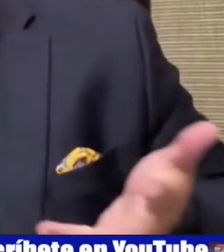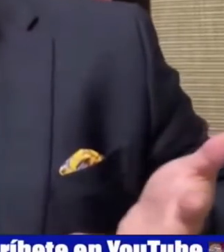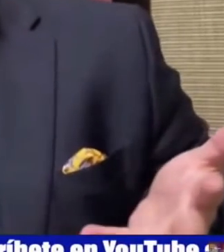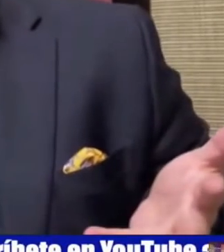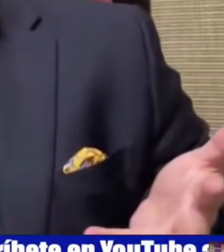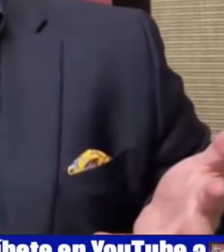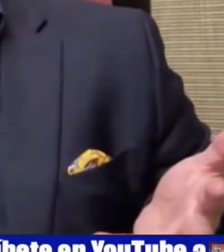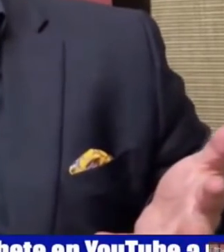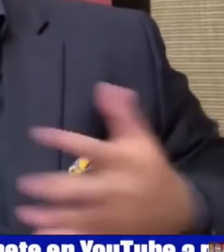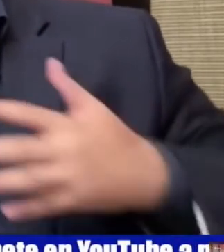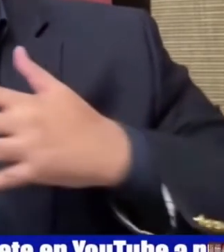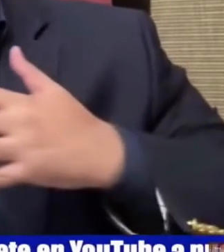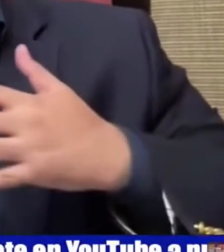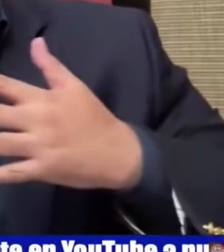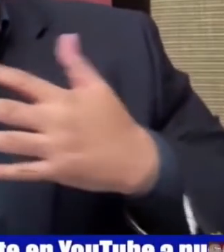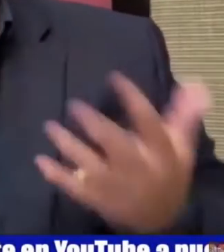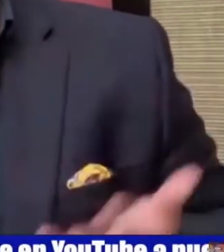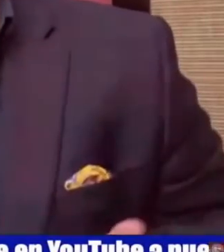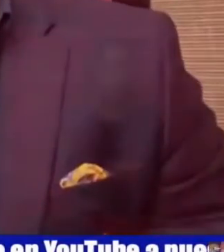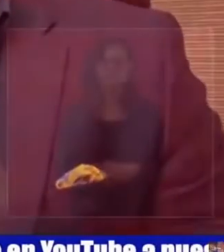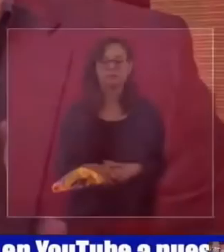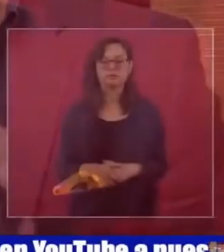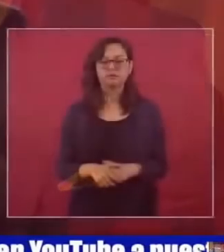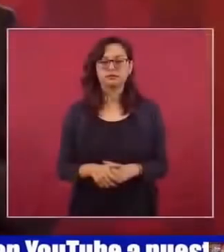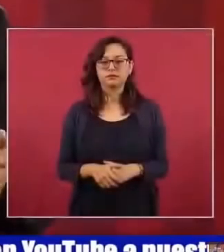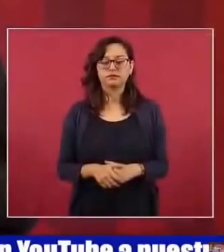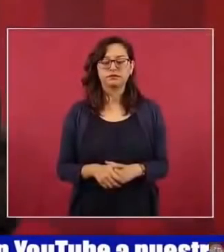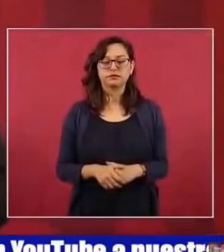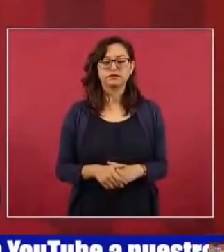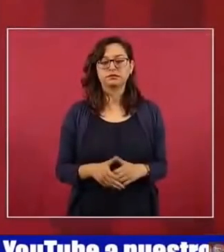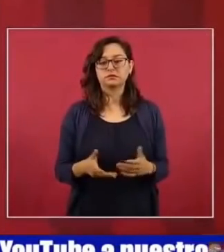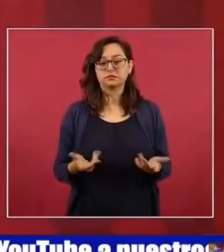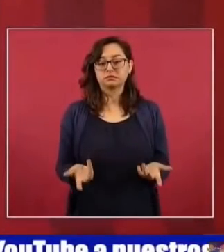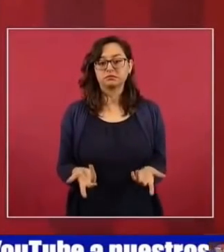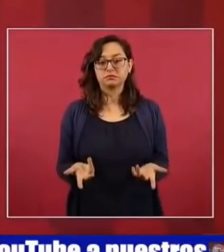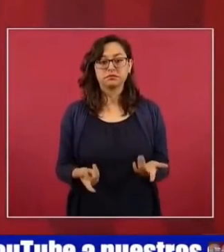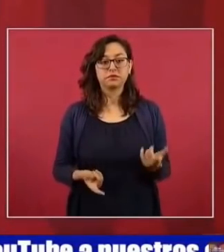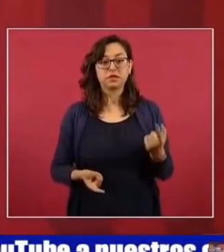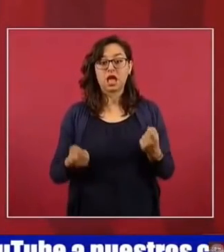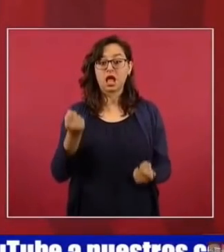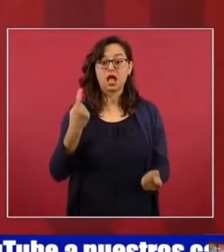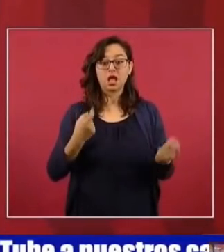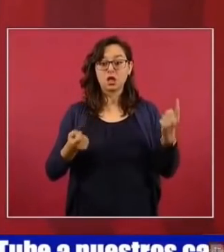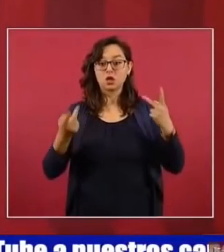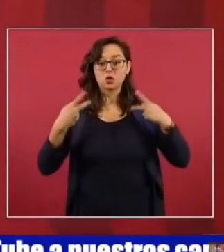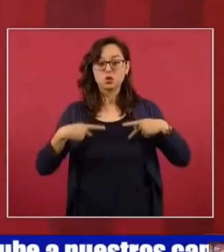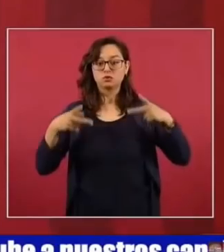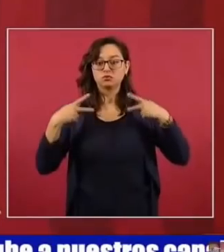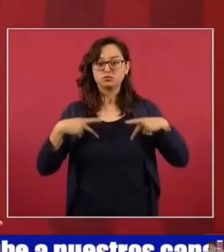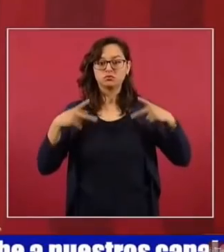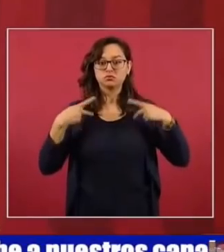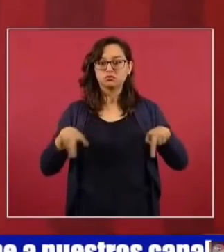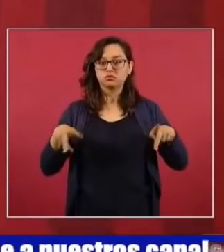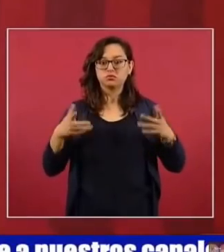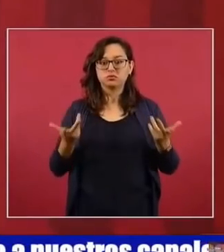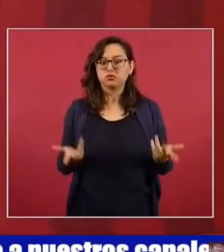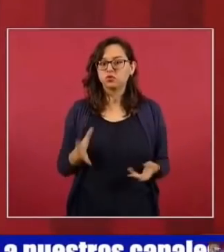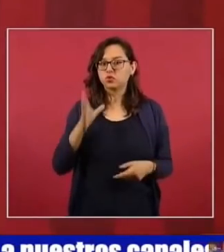es el presidente Andrés Manuel López Obrador. No es secreto que él militó en el PRI, que renunció al